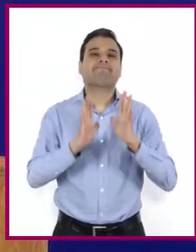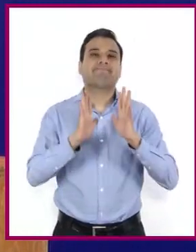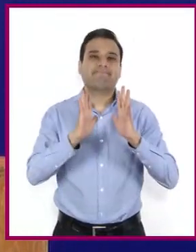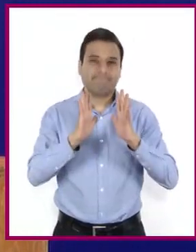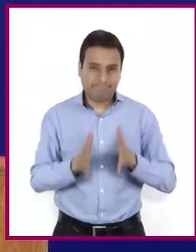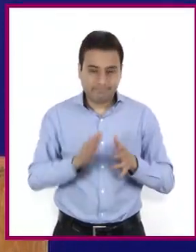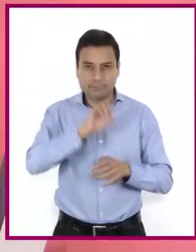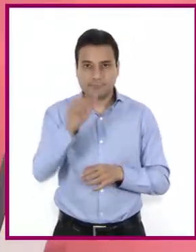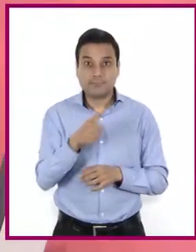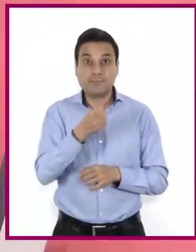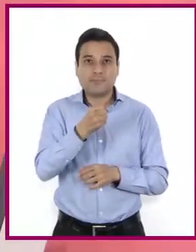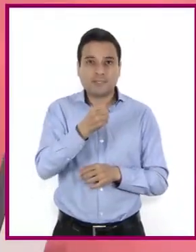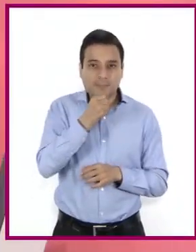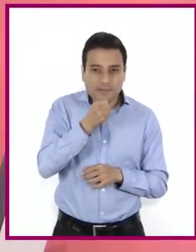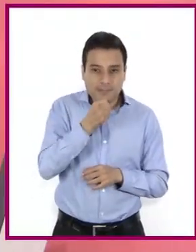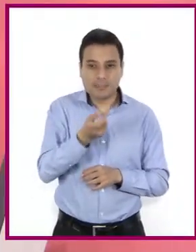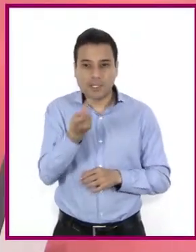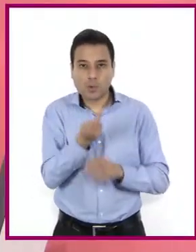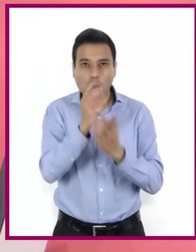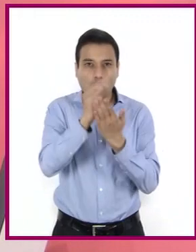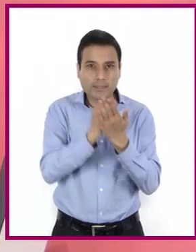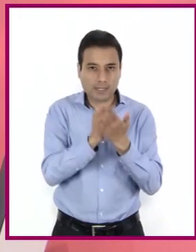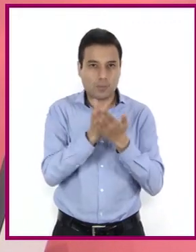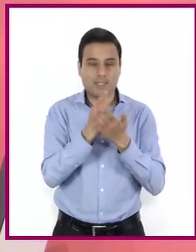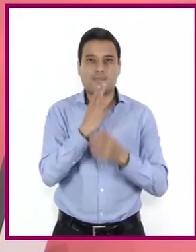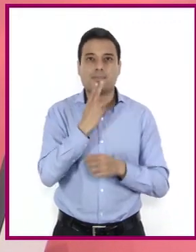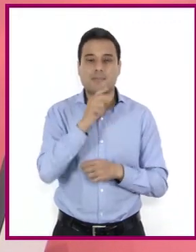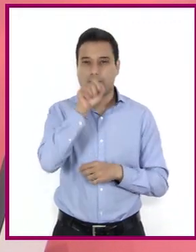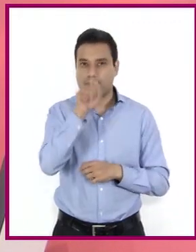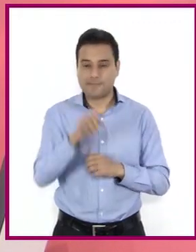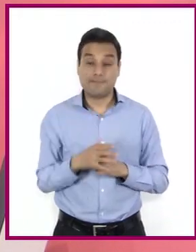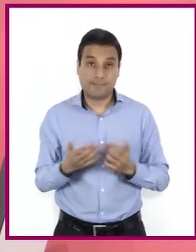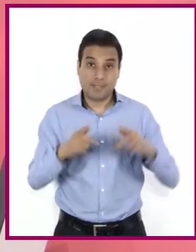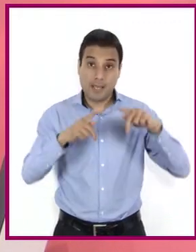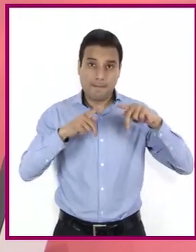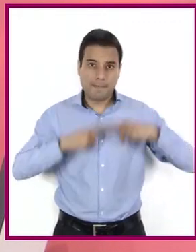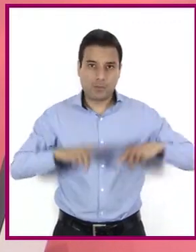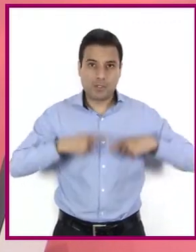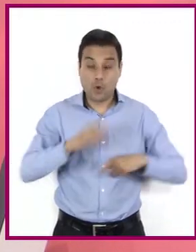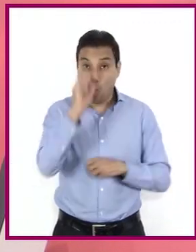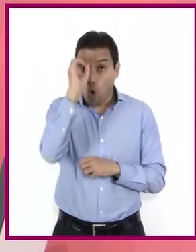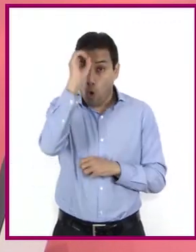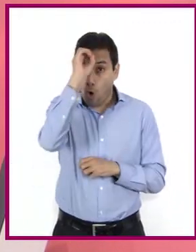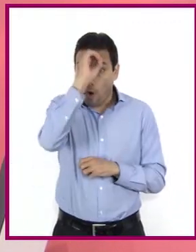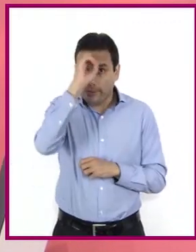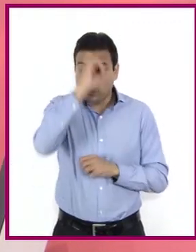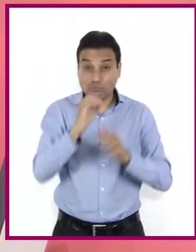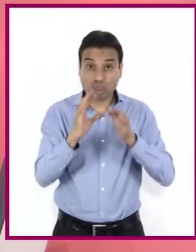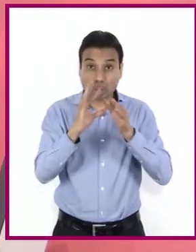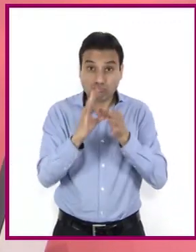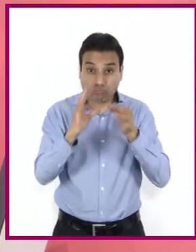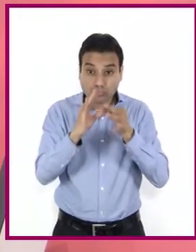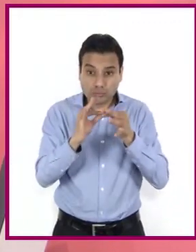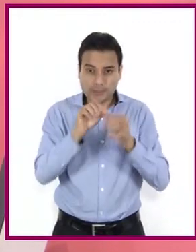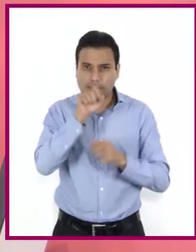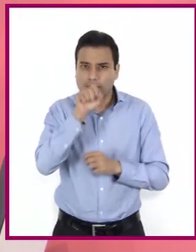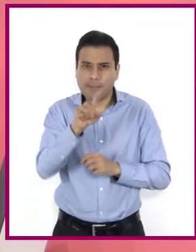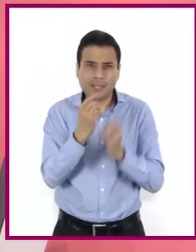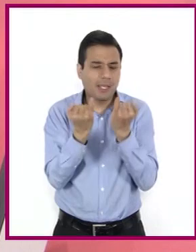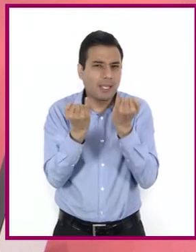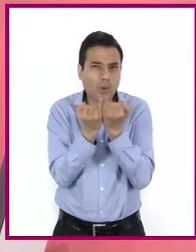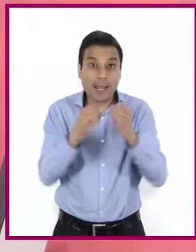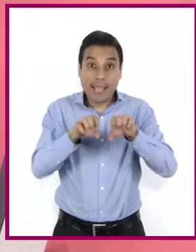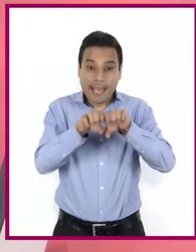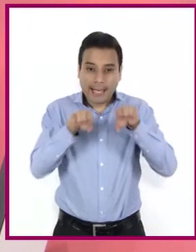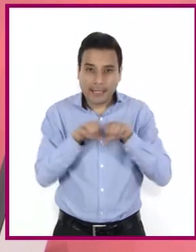entrevistas y las encuestas. Claro, porque las opiniones y puntos de vista del público que te responda se suman al de los miembros del